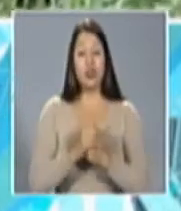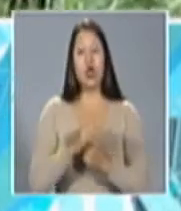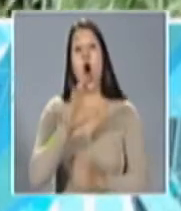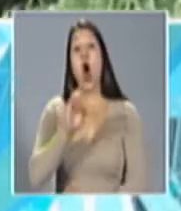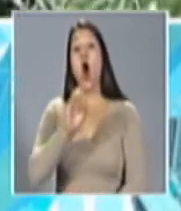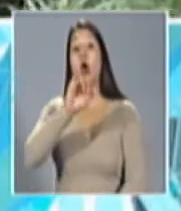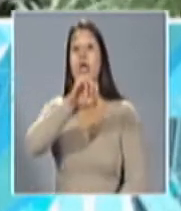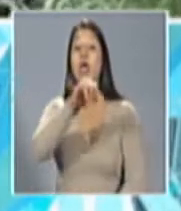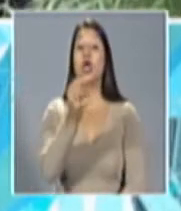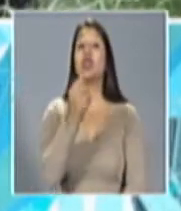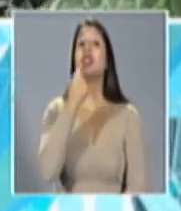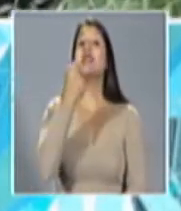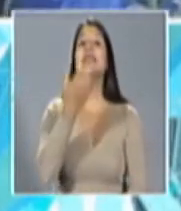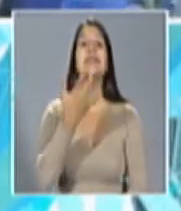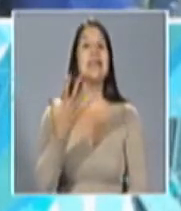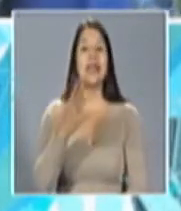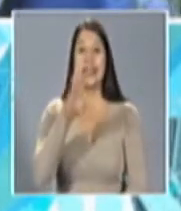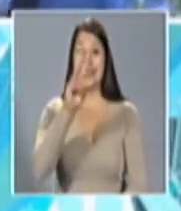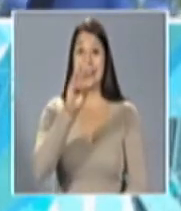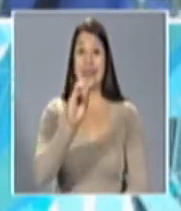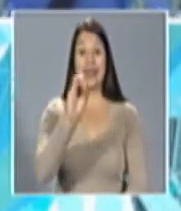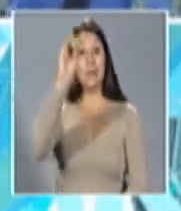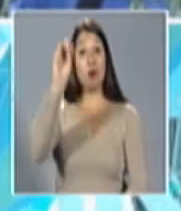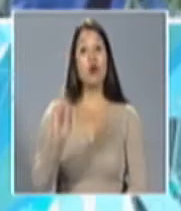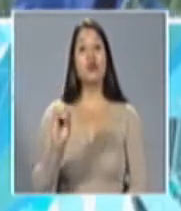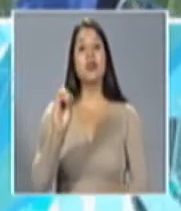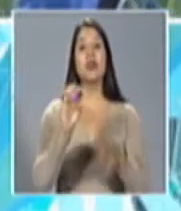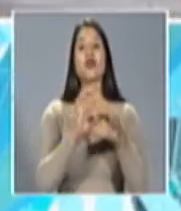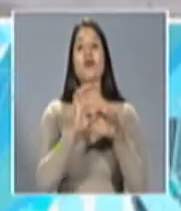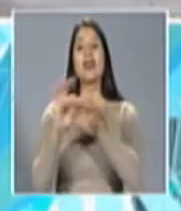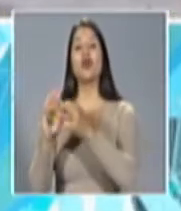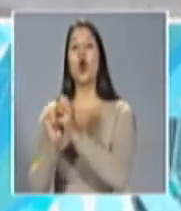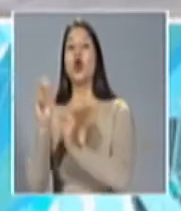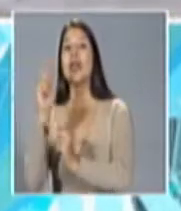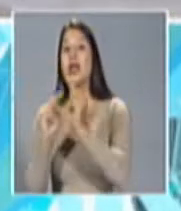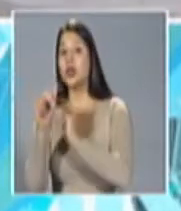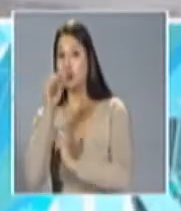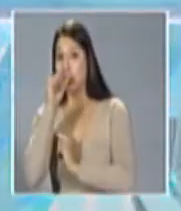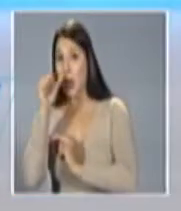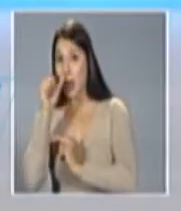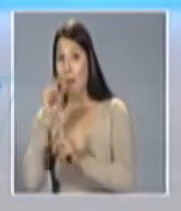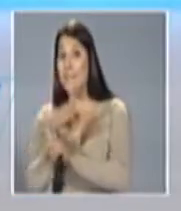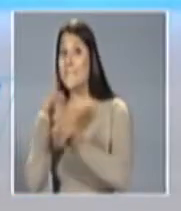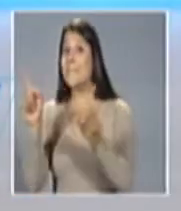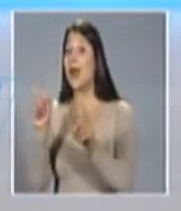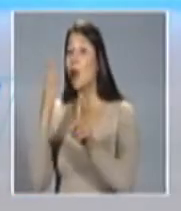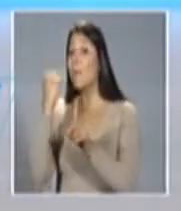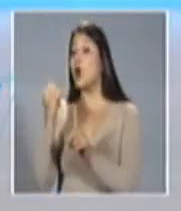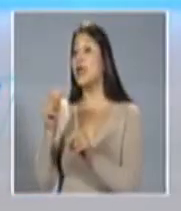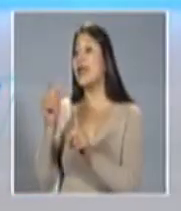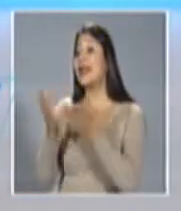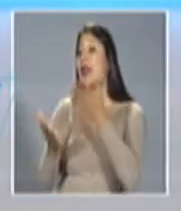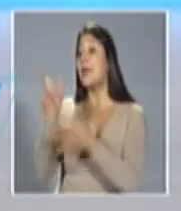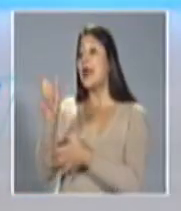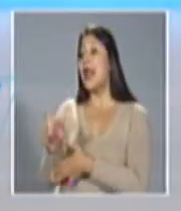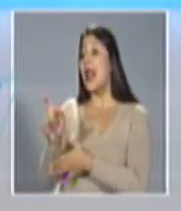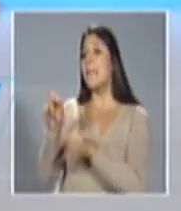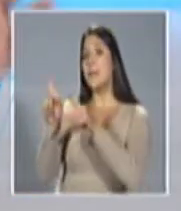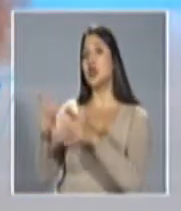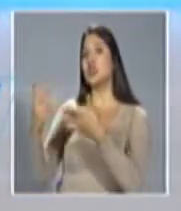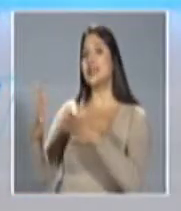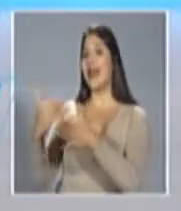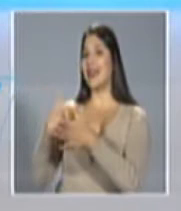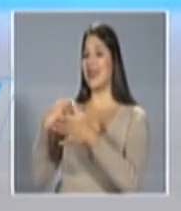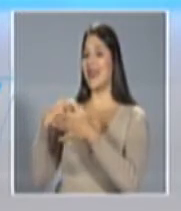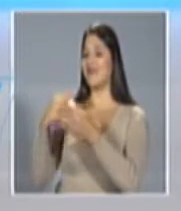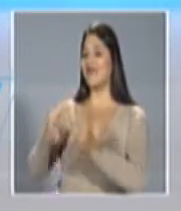dice es que el 60% están vinculados a crimen organizado, pero es porque la persona tenía antecedentes. Pero si usted suma la forma como fueron ejecutados, por